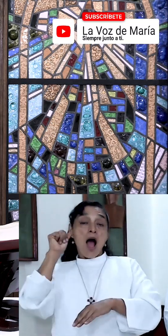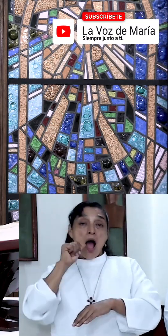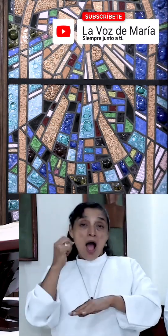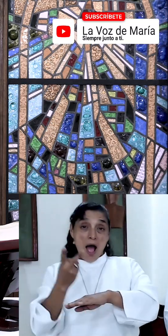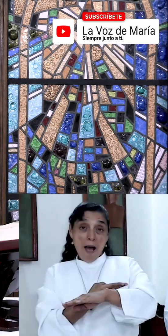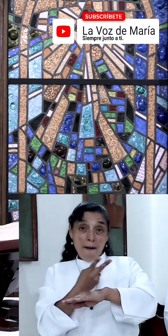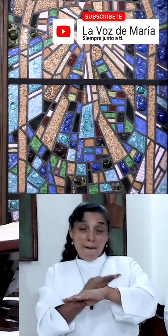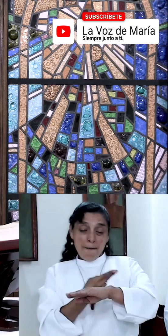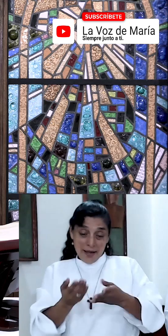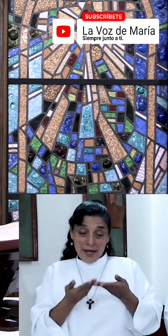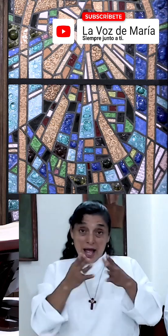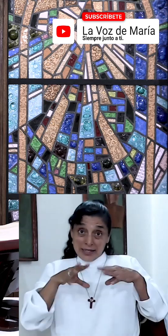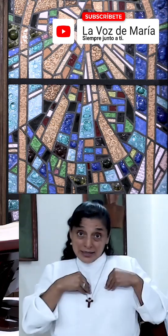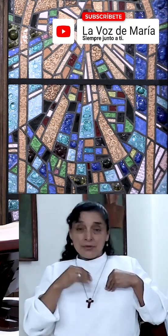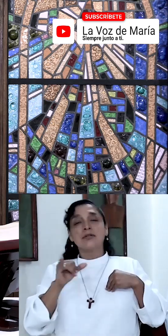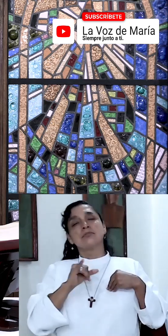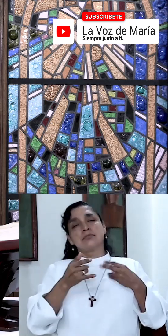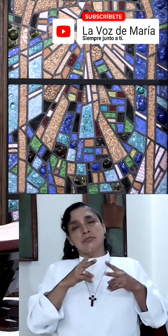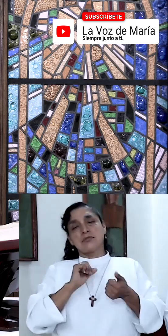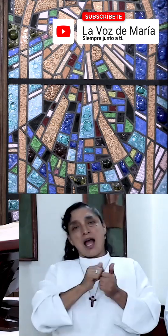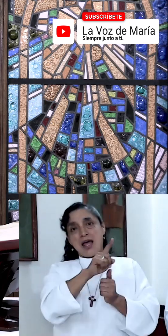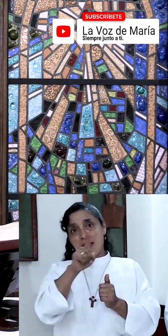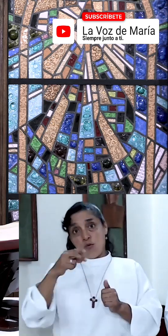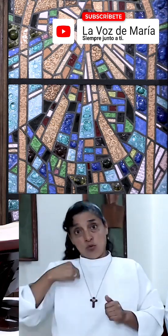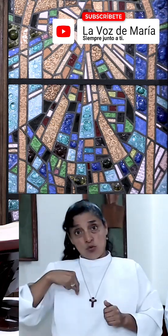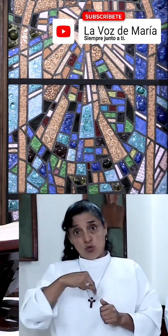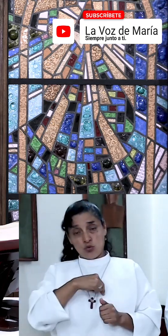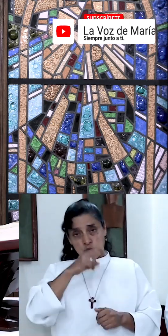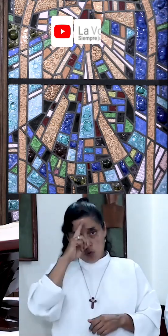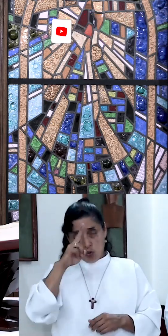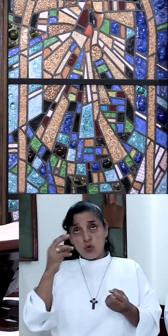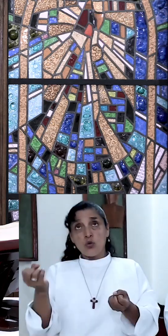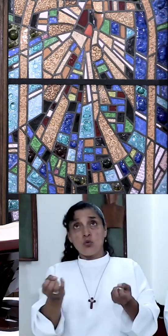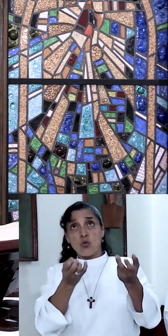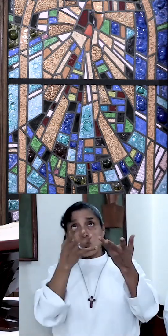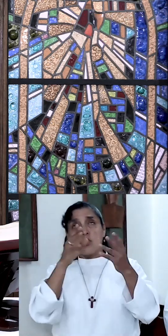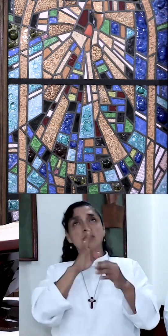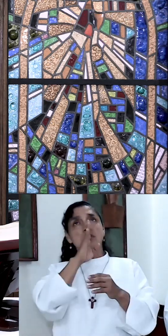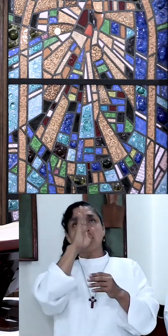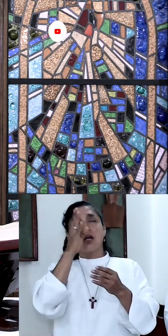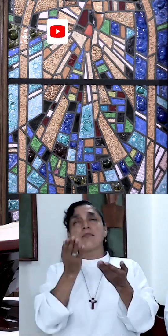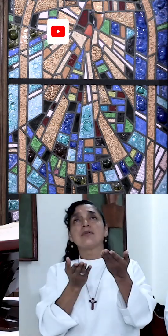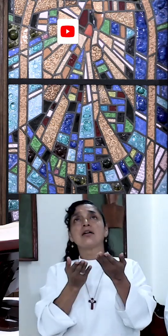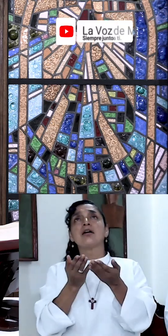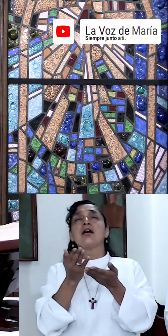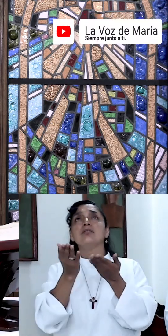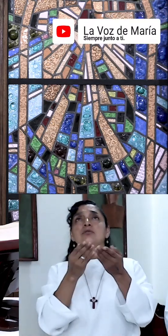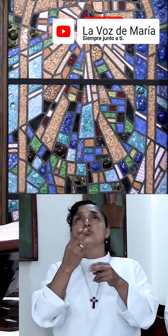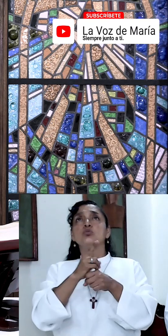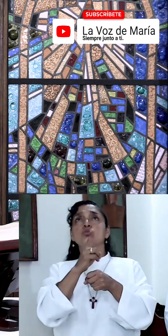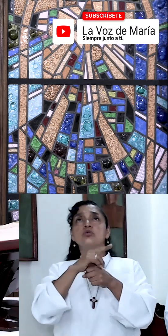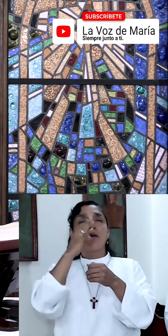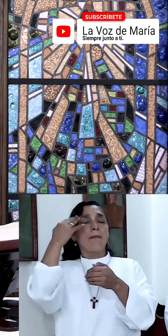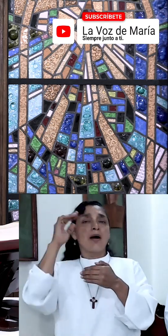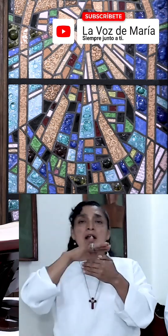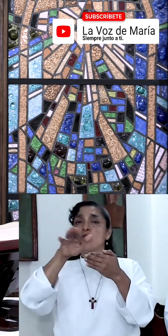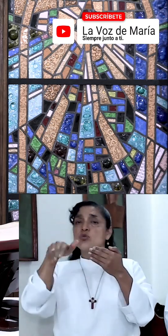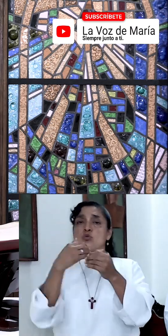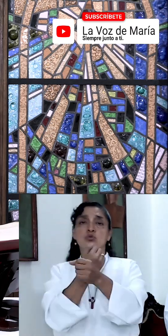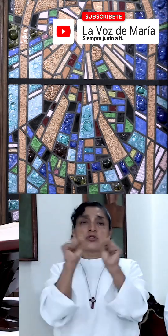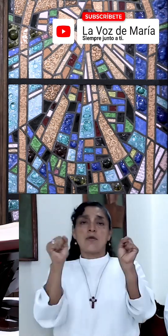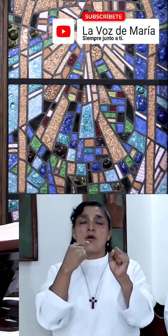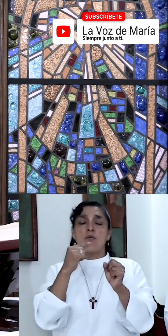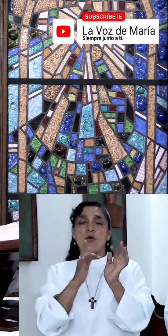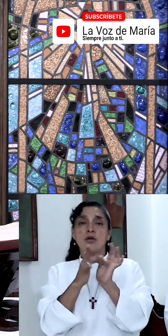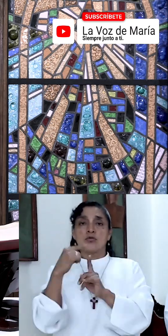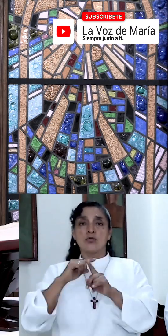que ofrece cada uno de nosotros en honor de tu gloria sirva para la salvación de todos. Por